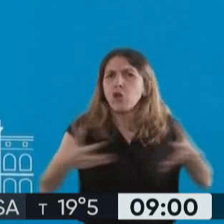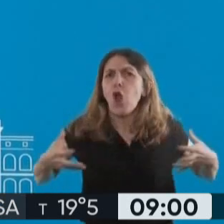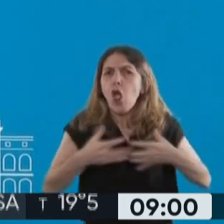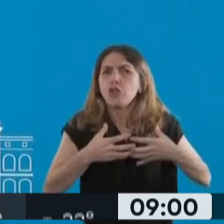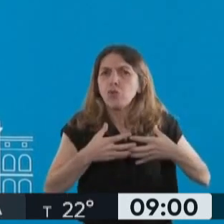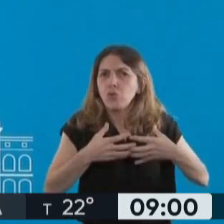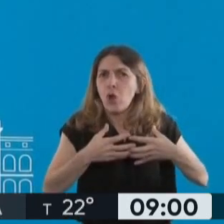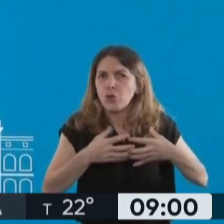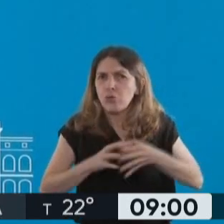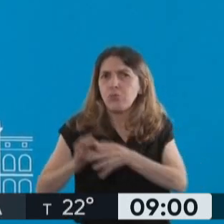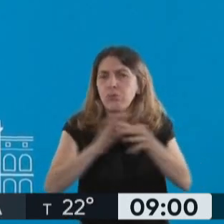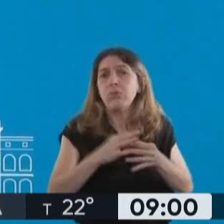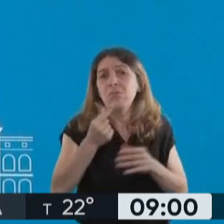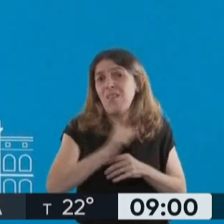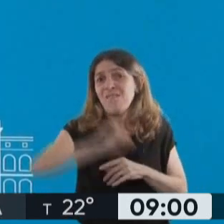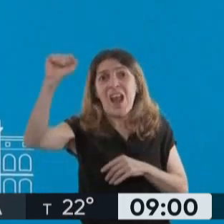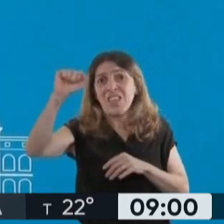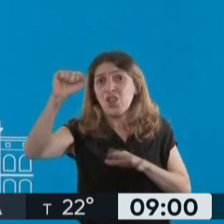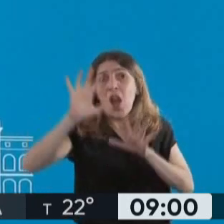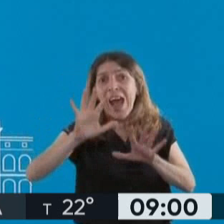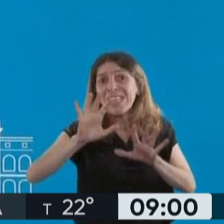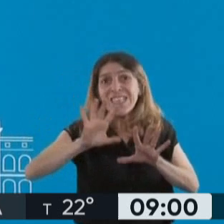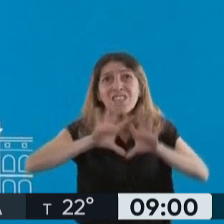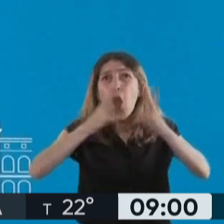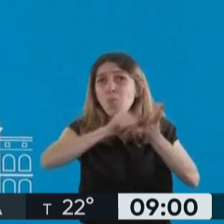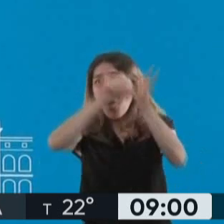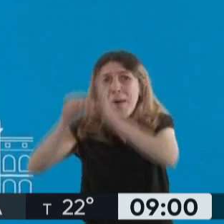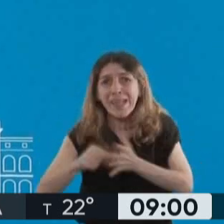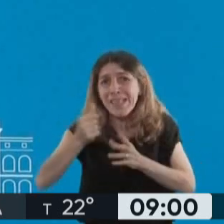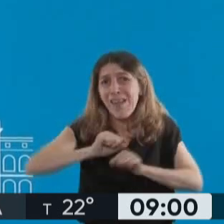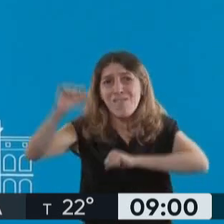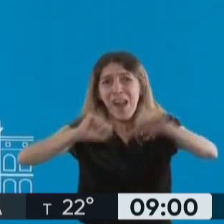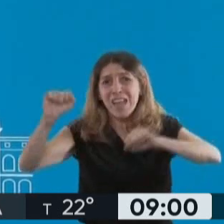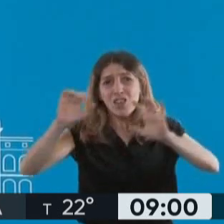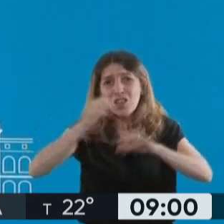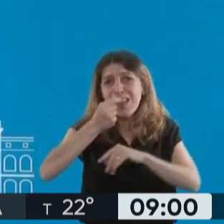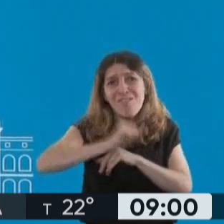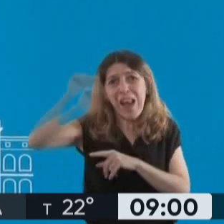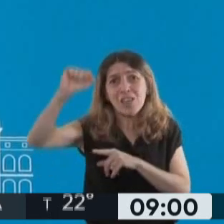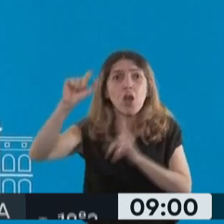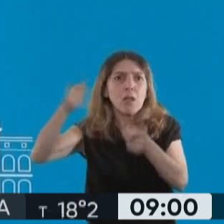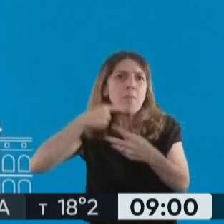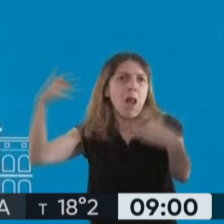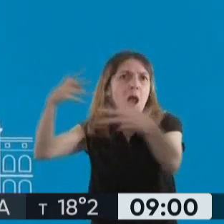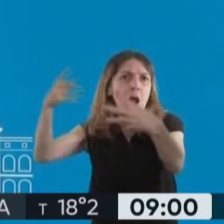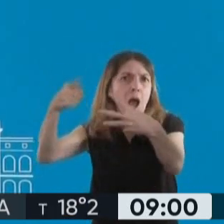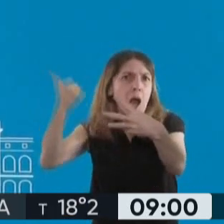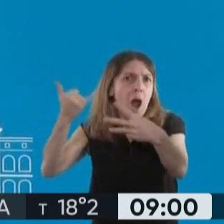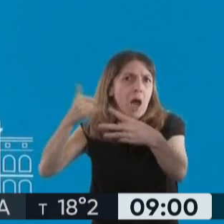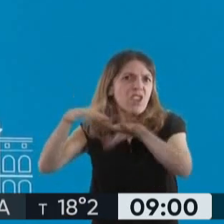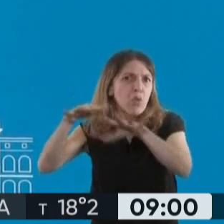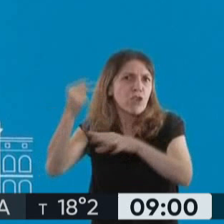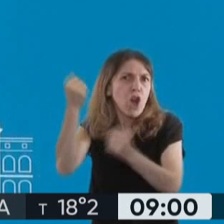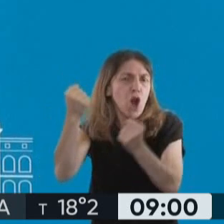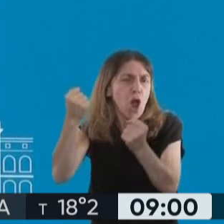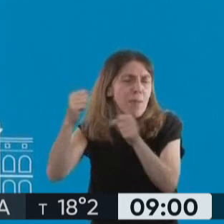una inflación como la que estamos viviendo en el mundo y ojalá termine pronto la guerra que además de tener estas consecuencias económicas o sobre todo antes